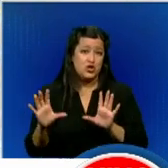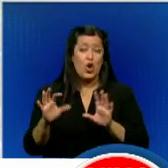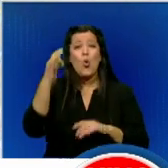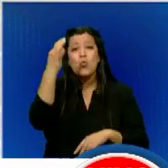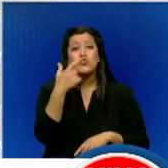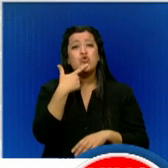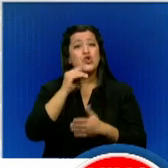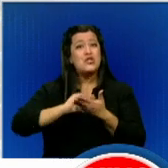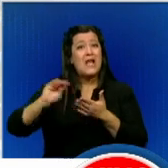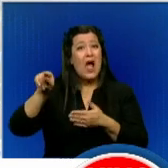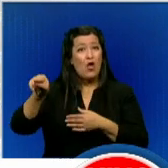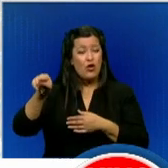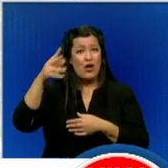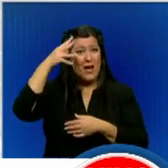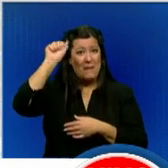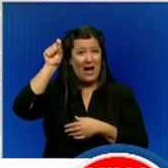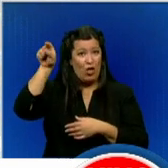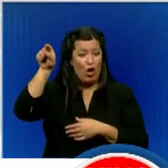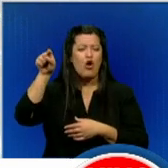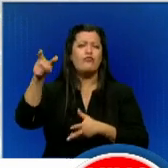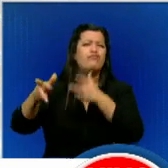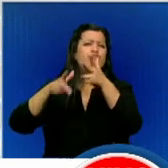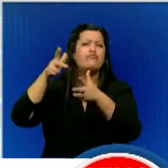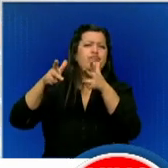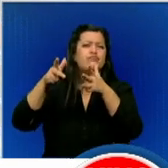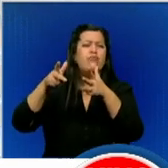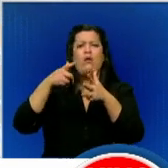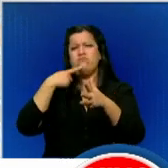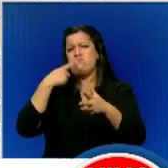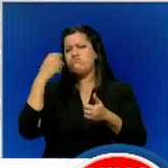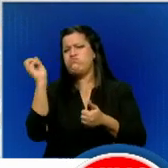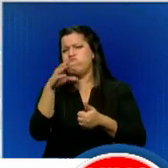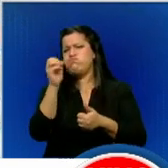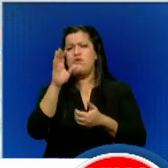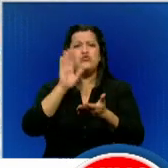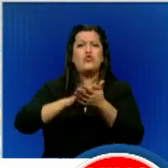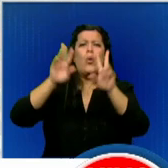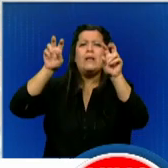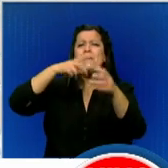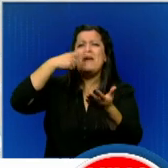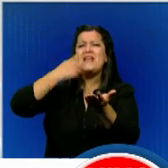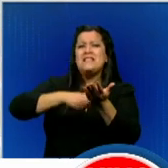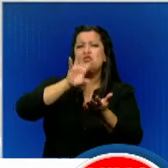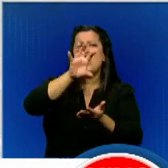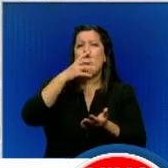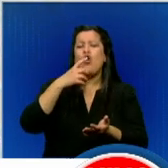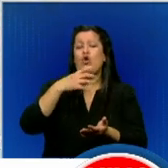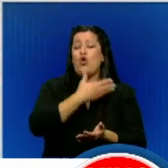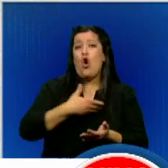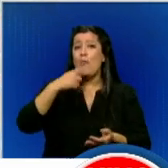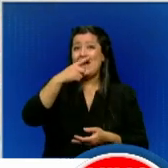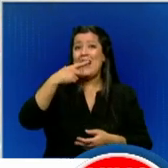senador hacía alusión y despotricaba contra la decisión del gobernador justamente